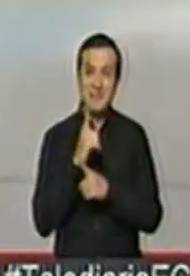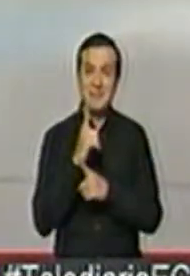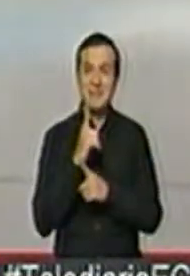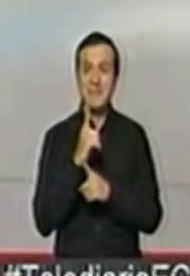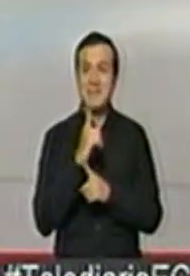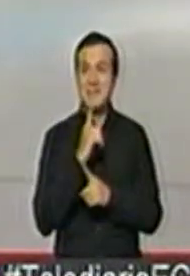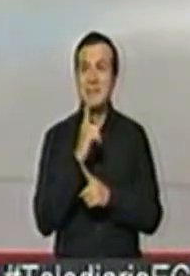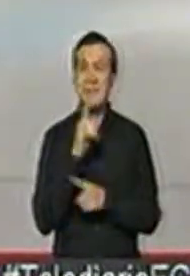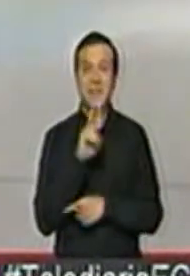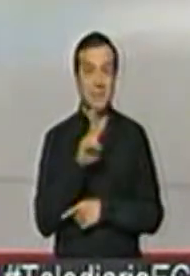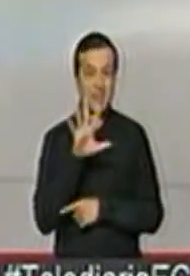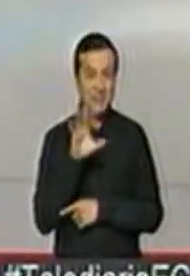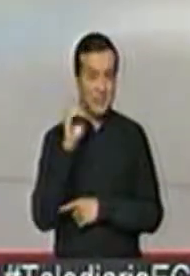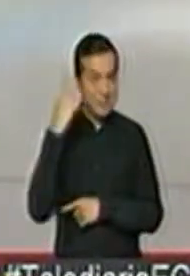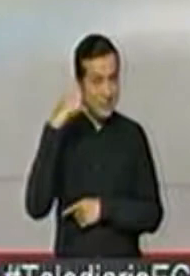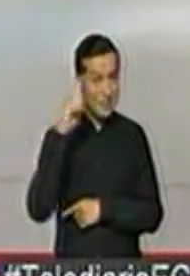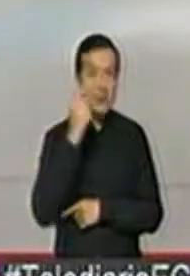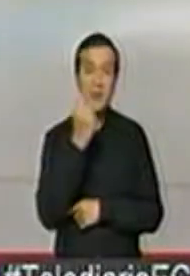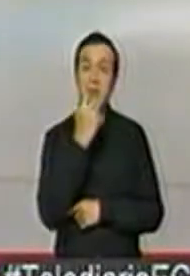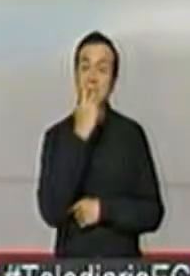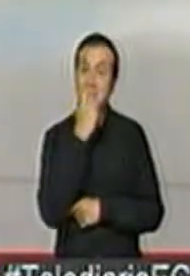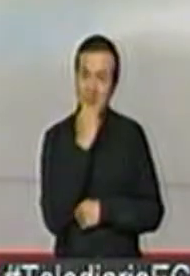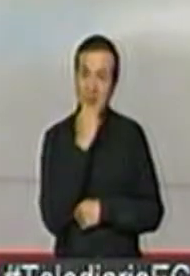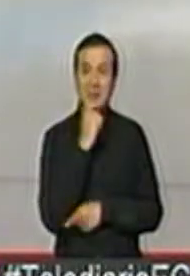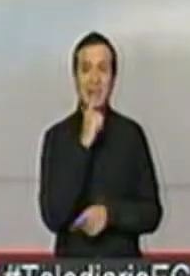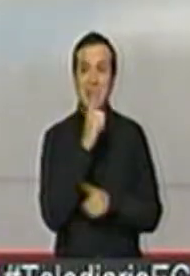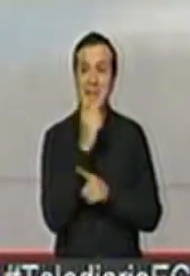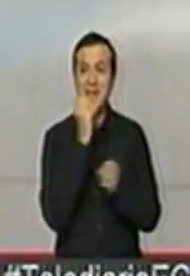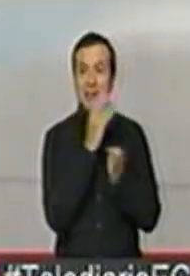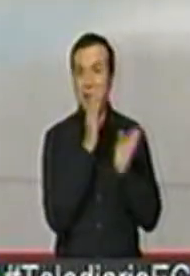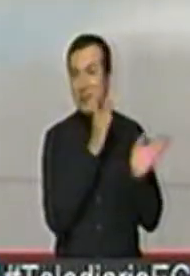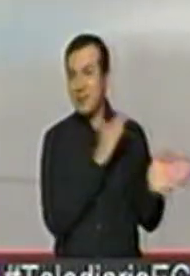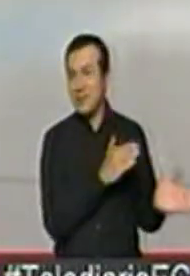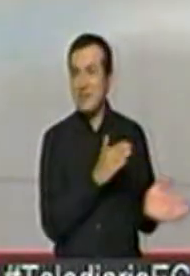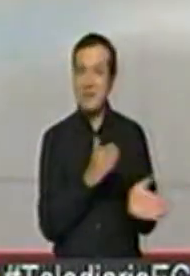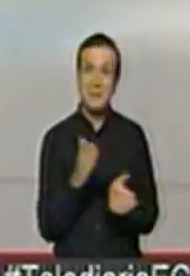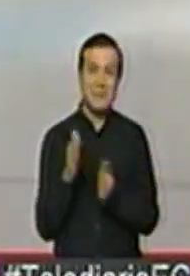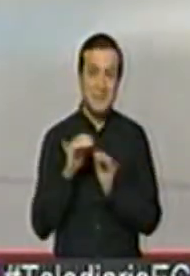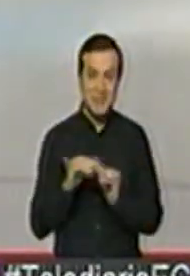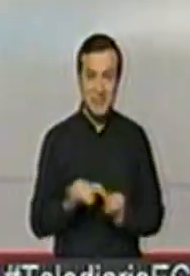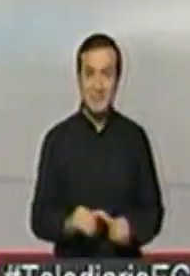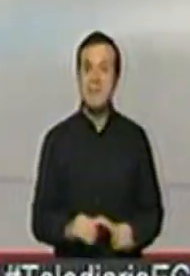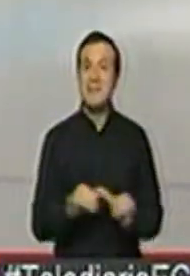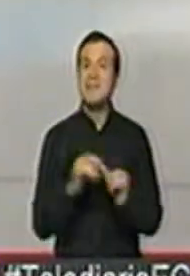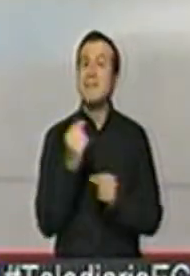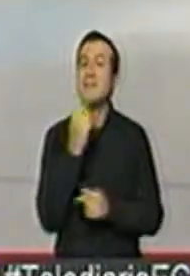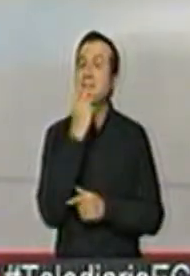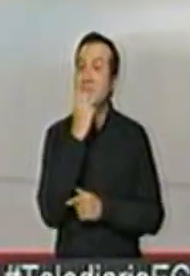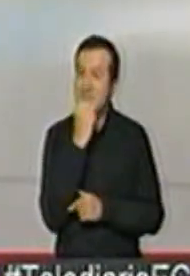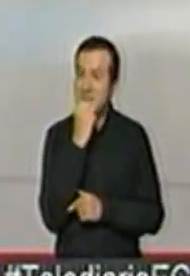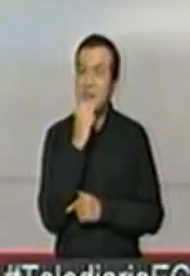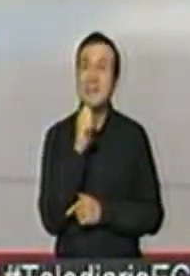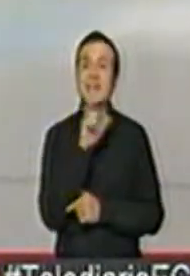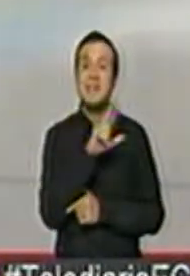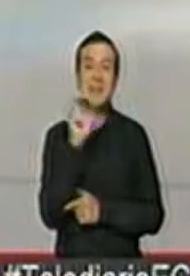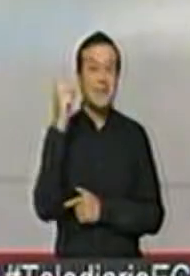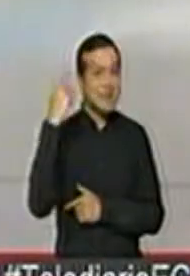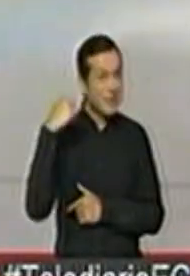tuvimos 250 millones de ahorro, en el 2018 estuvimos en un ahorro de 300